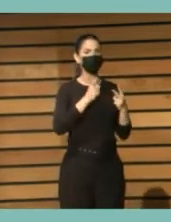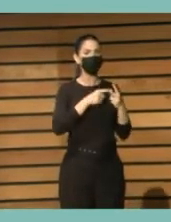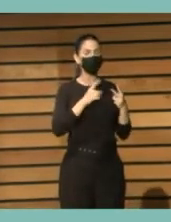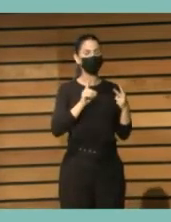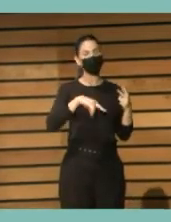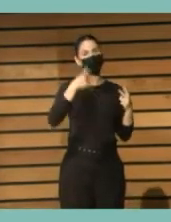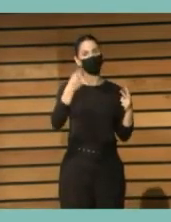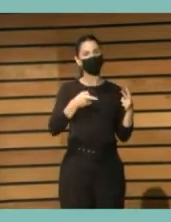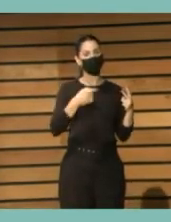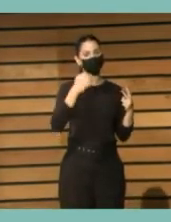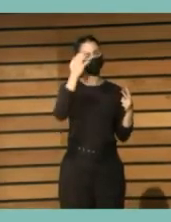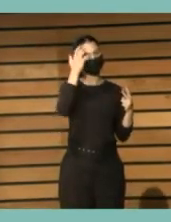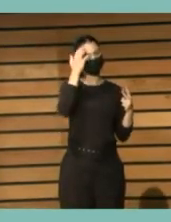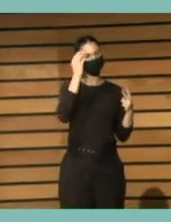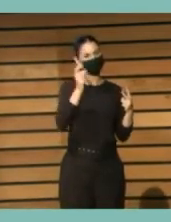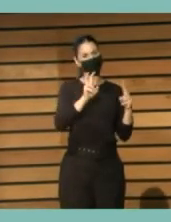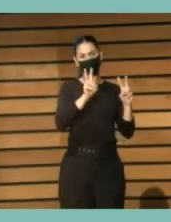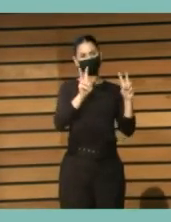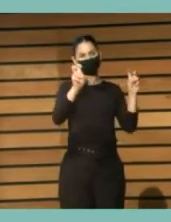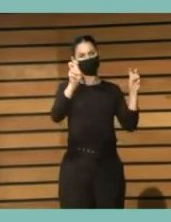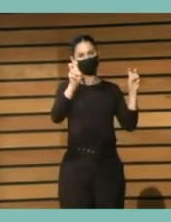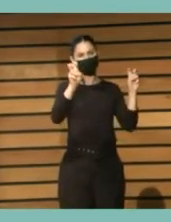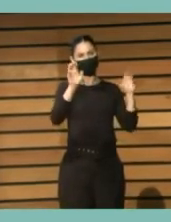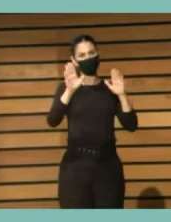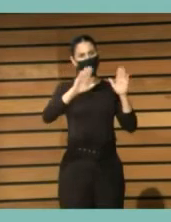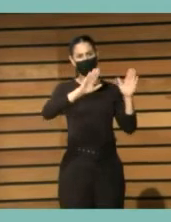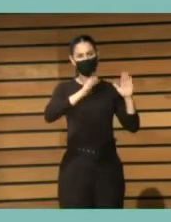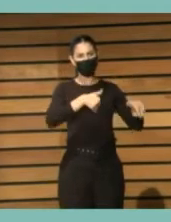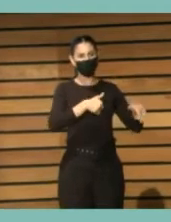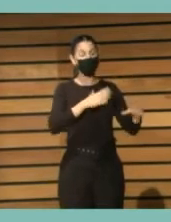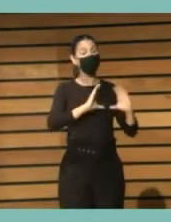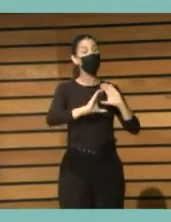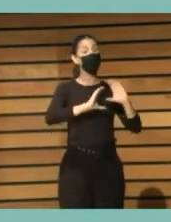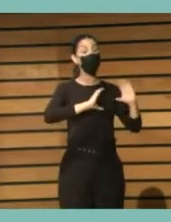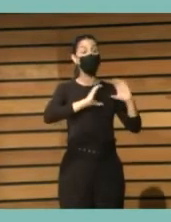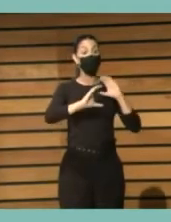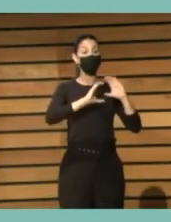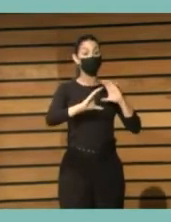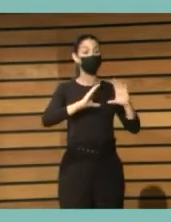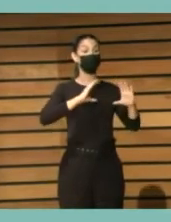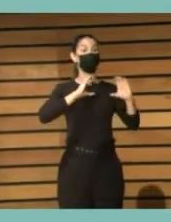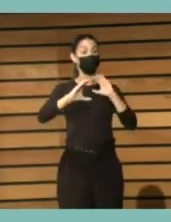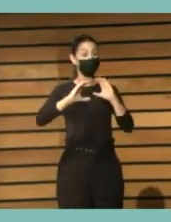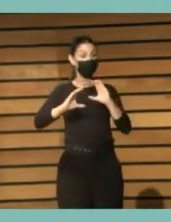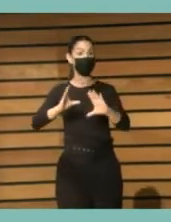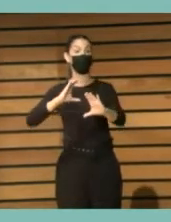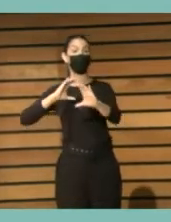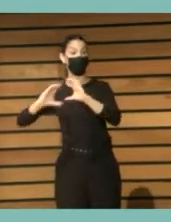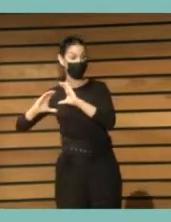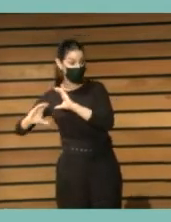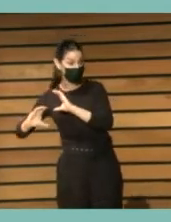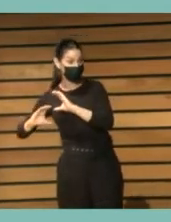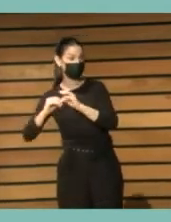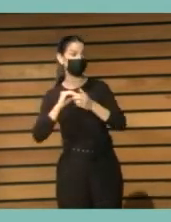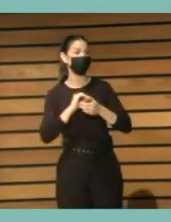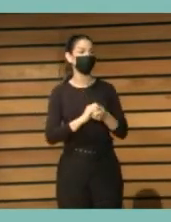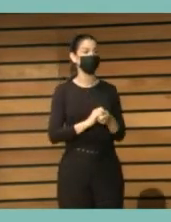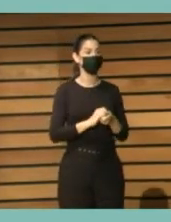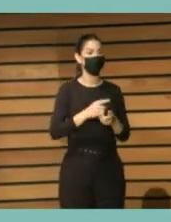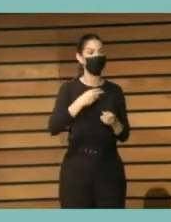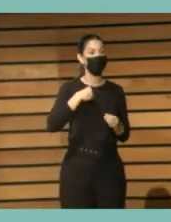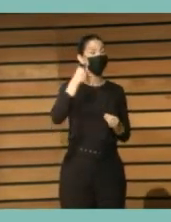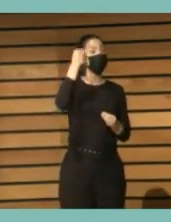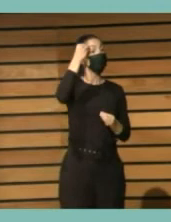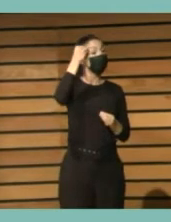acababa quedando con un título que iba a ser comunicación, comunicación, comunicación. Creo que nos